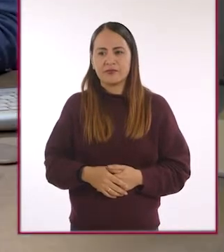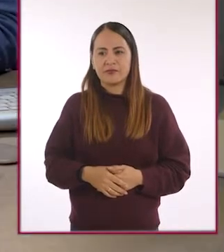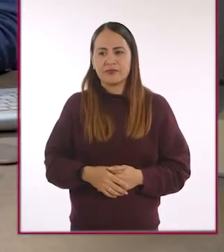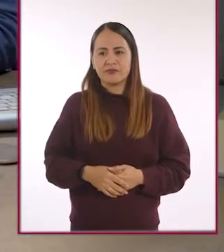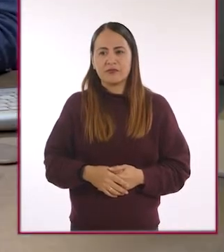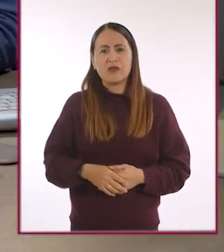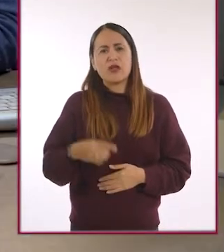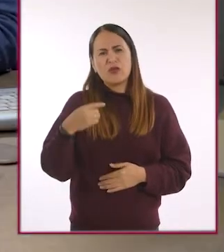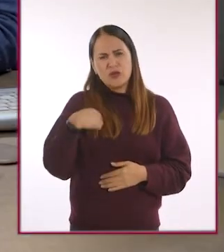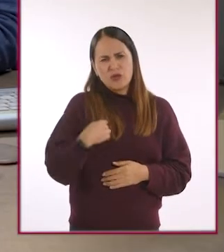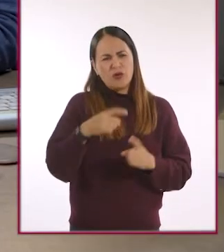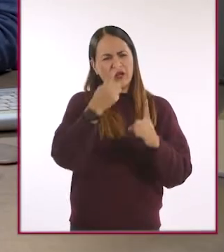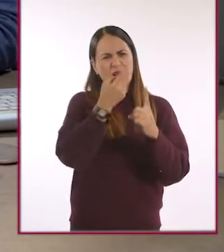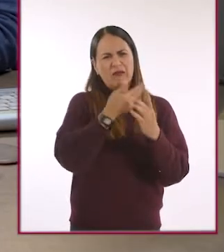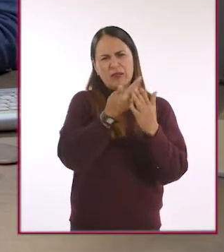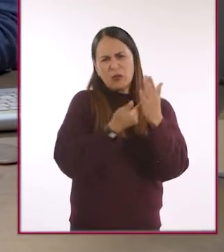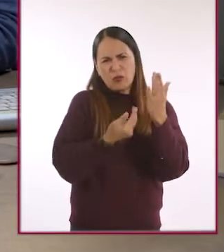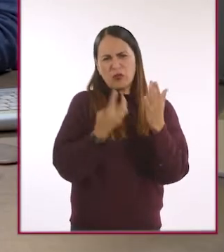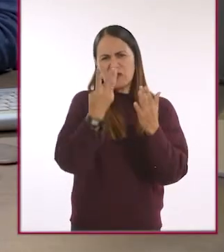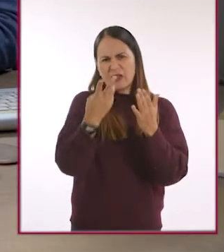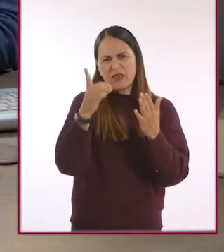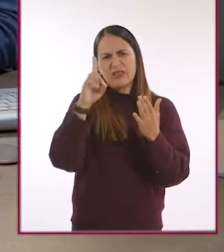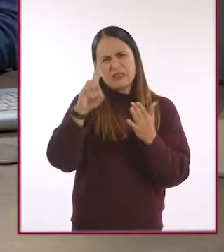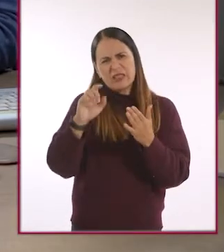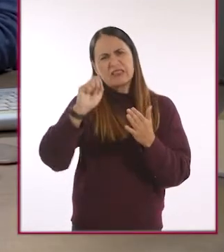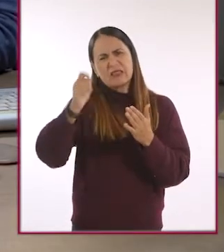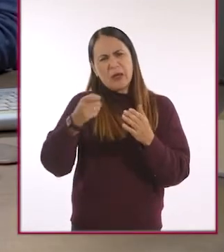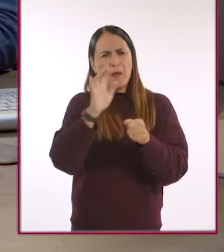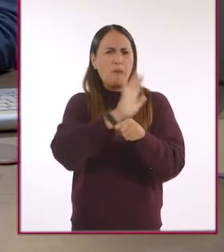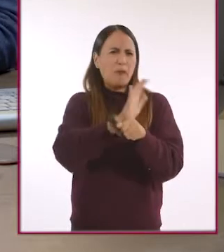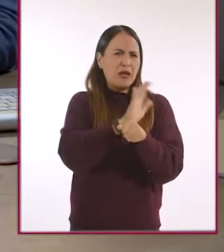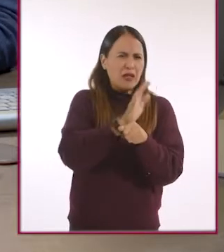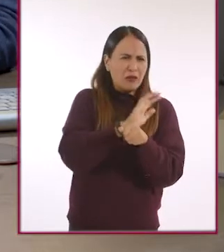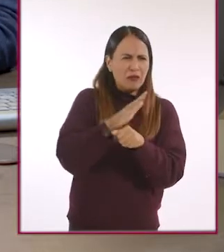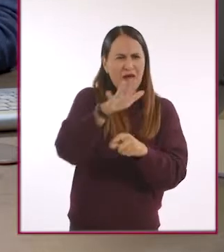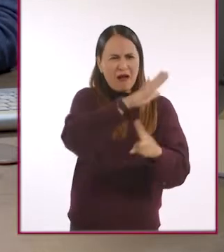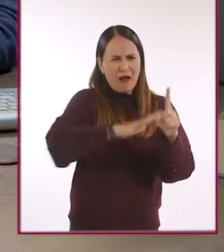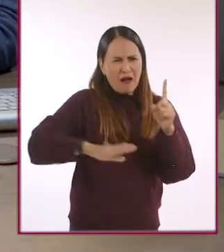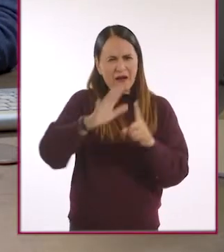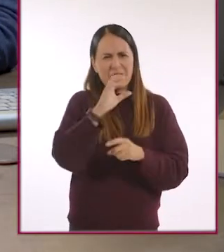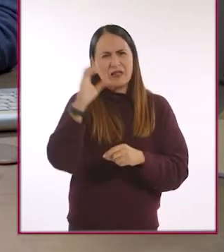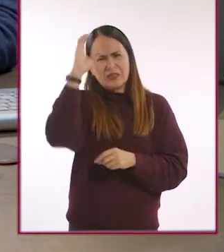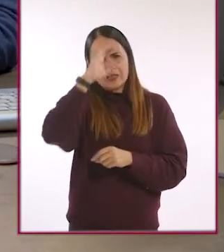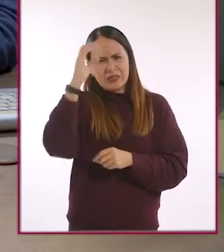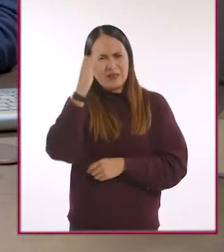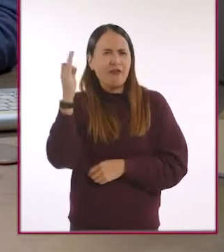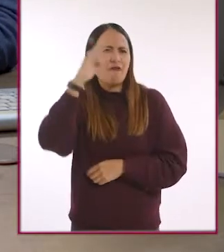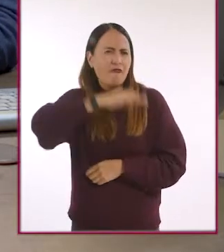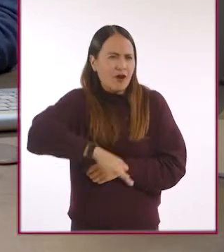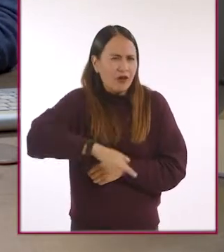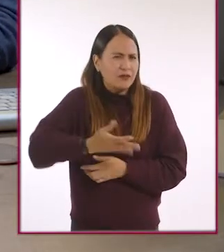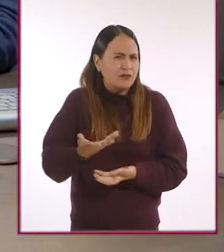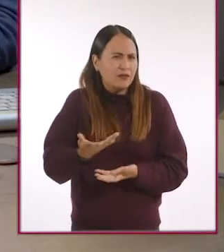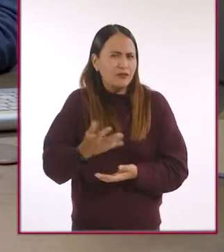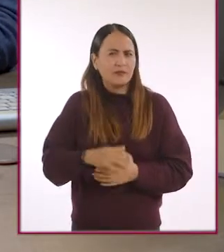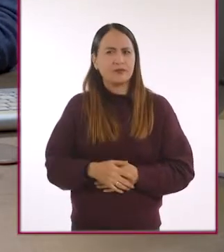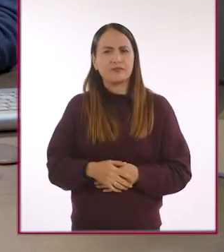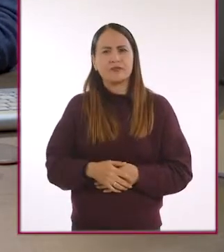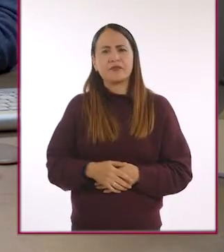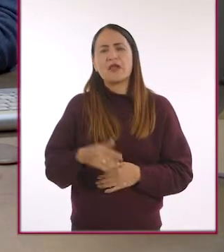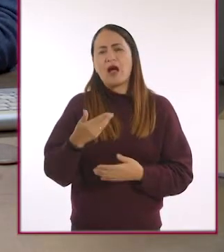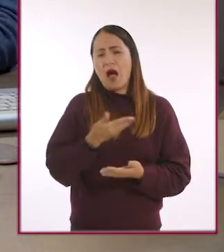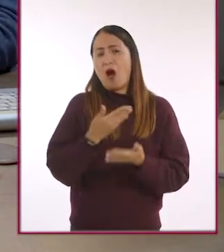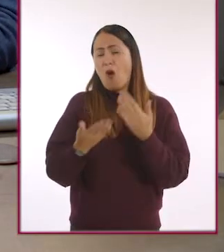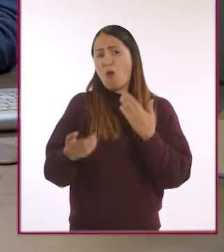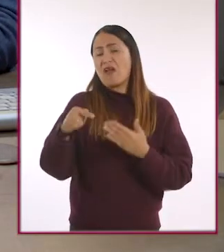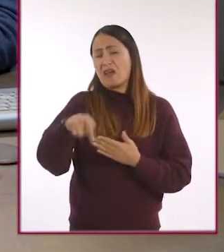Si pienso en animación, lo primero que se me viene a la mente son series o películas de ficción o ciencia ficción. Sí, la cantidad de producción hoy en